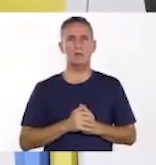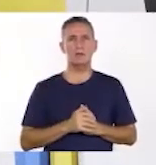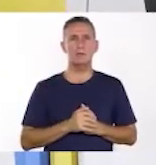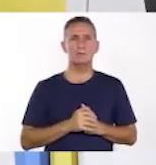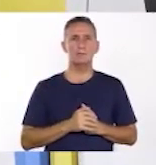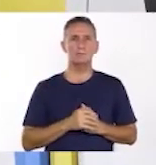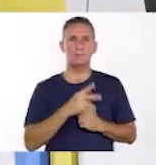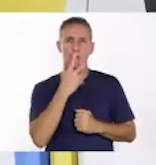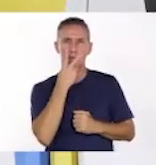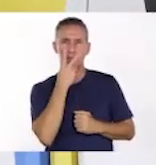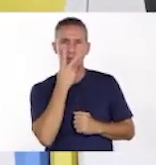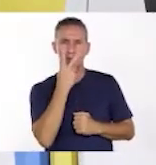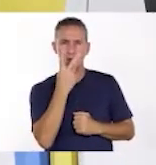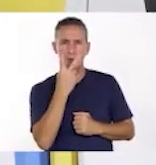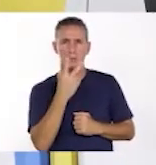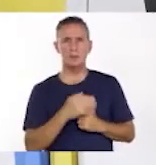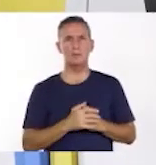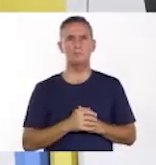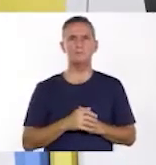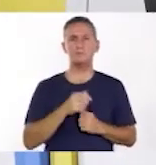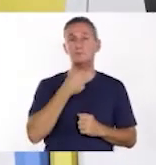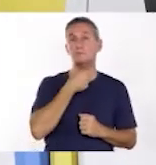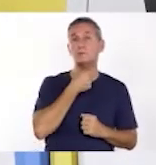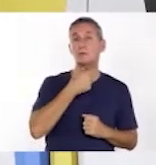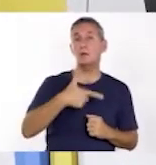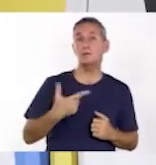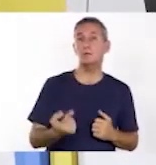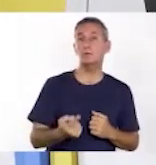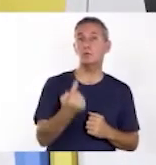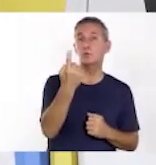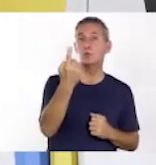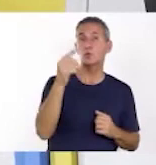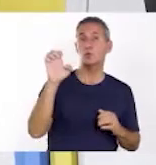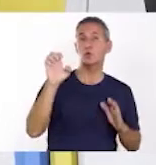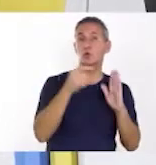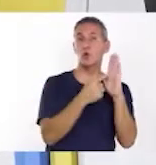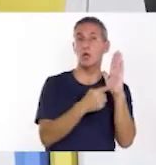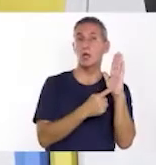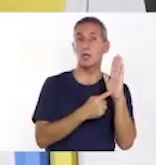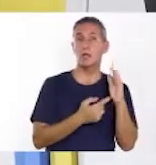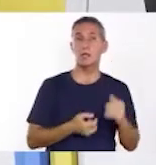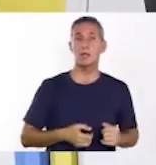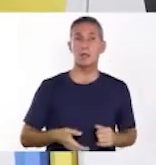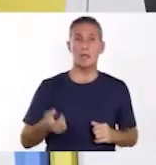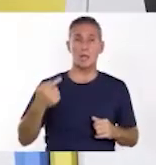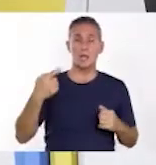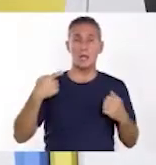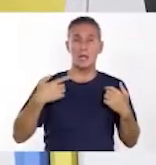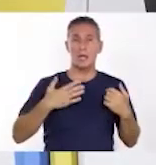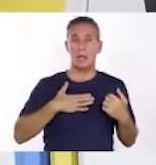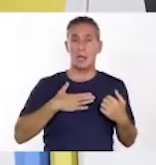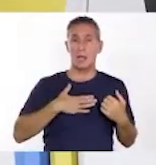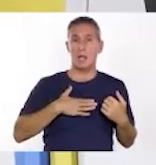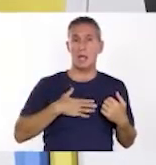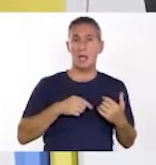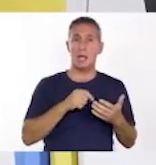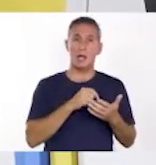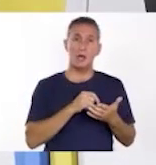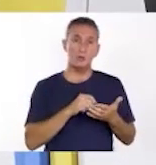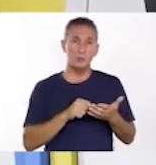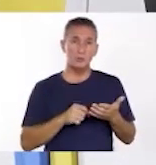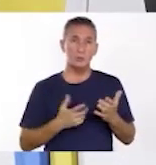apreciar. Por ejemplo, uno de estos elementos autobiográficos en el relato, no sé si